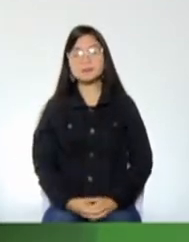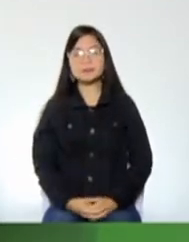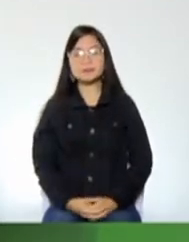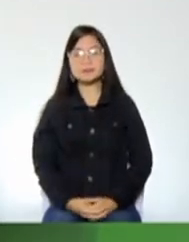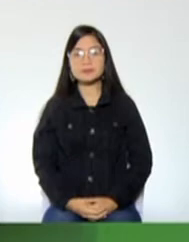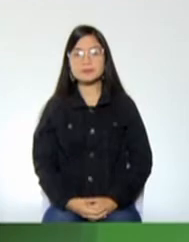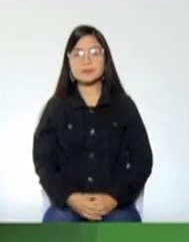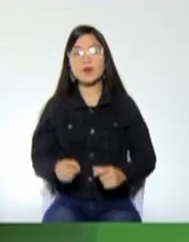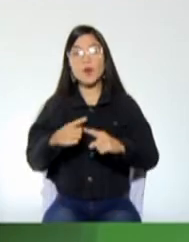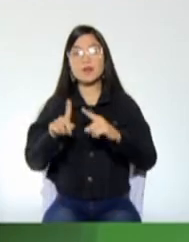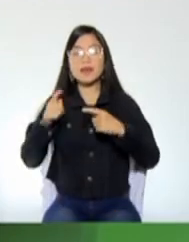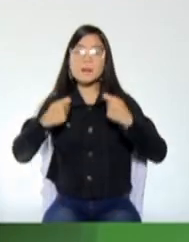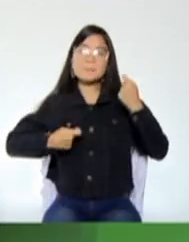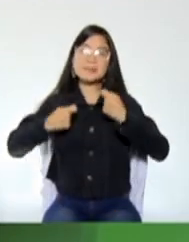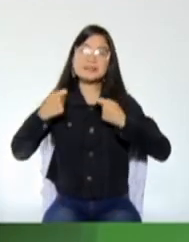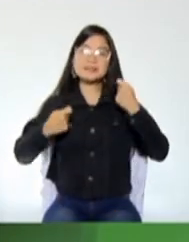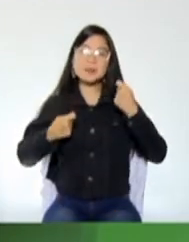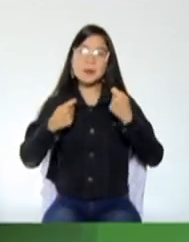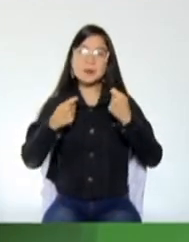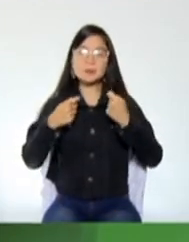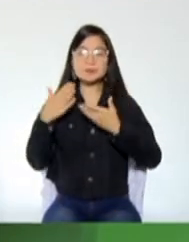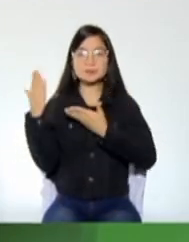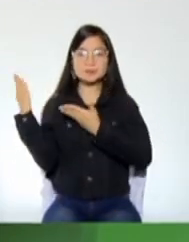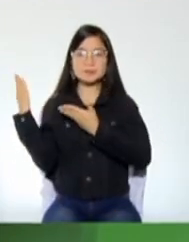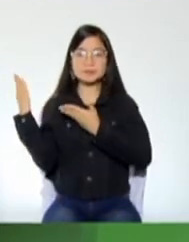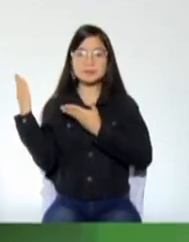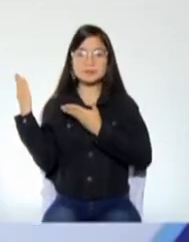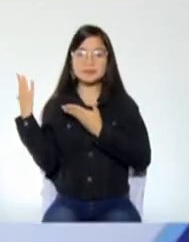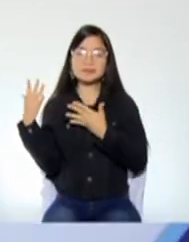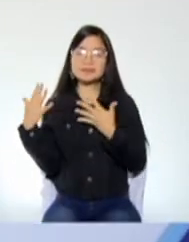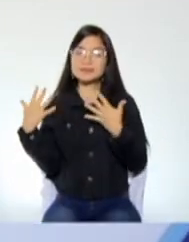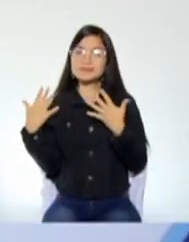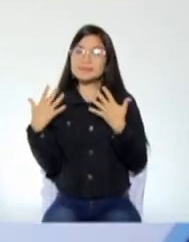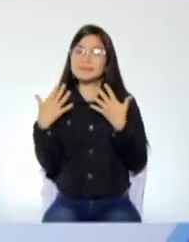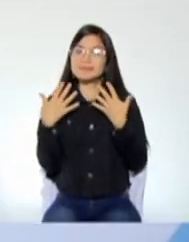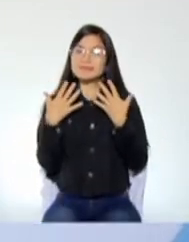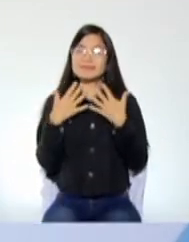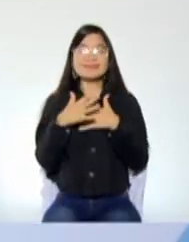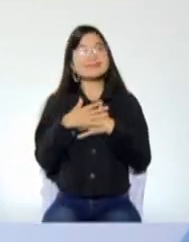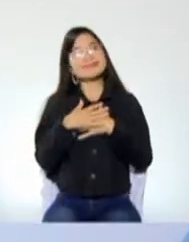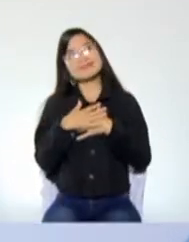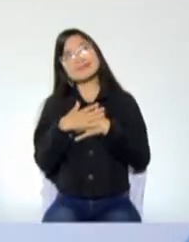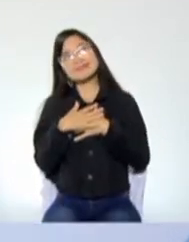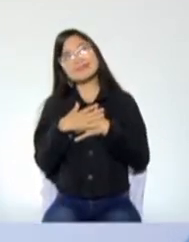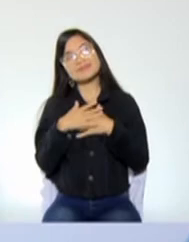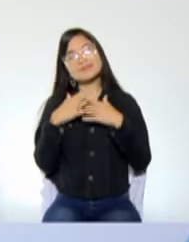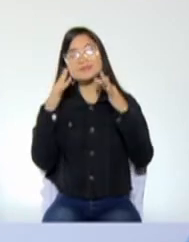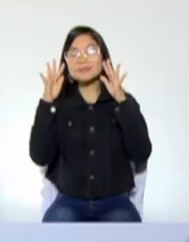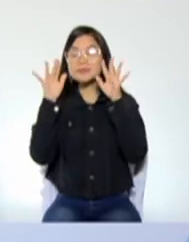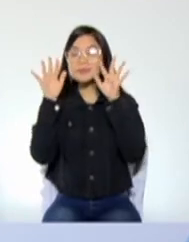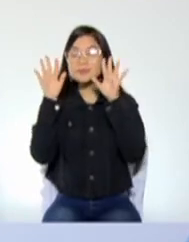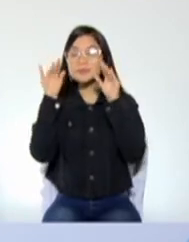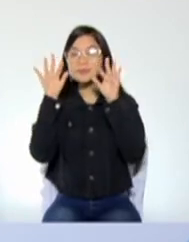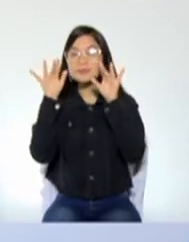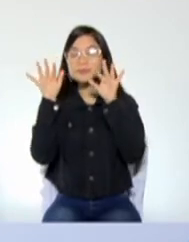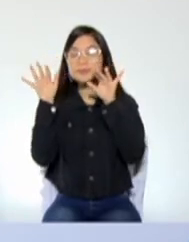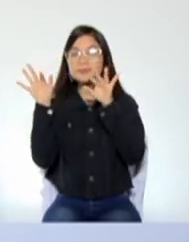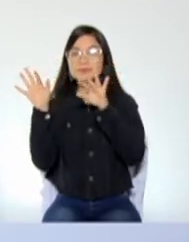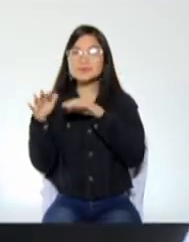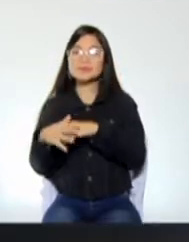particular así. A ver,